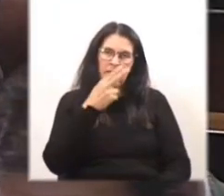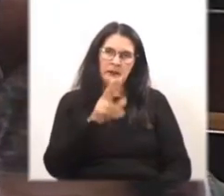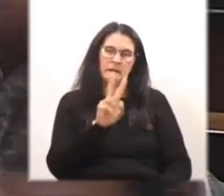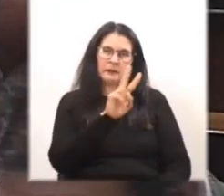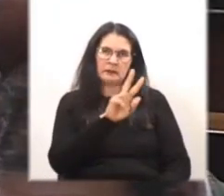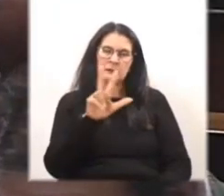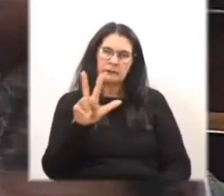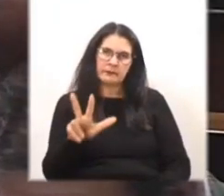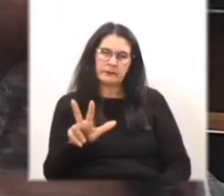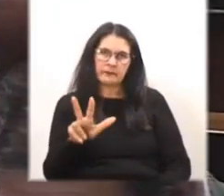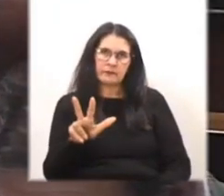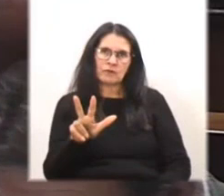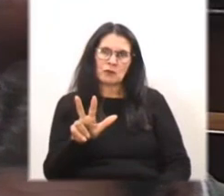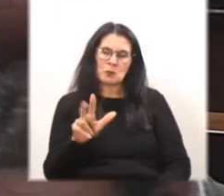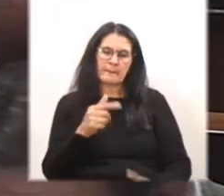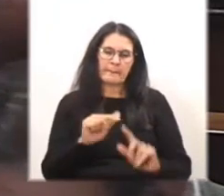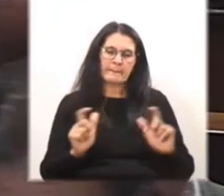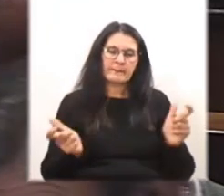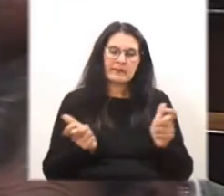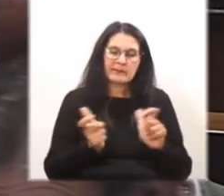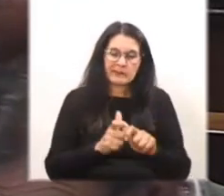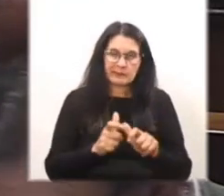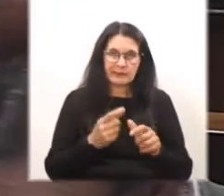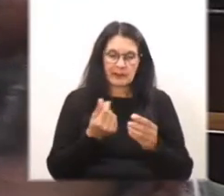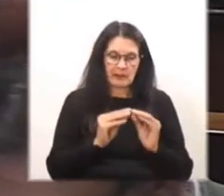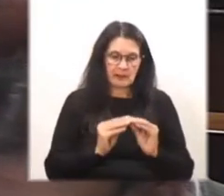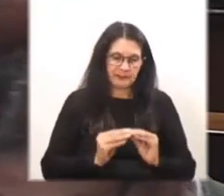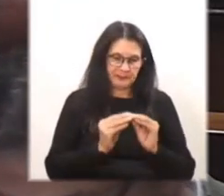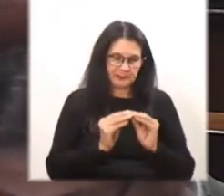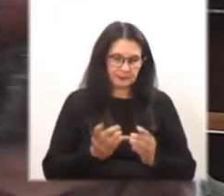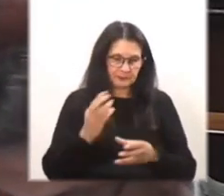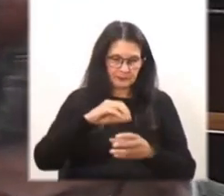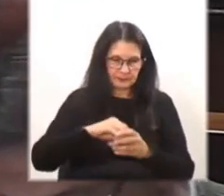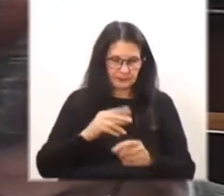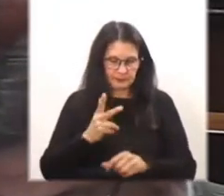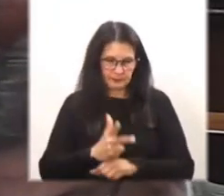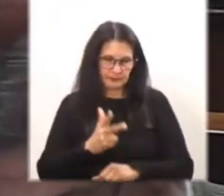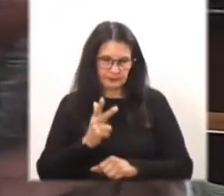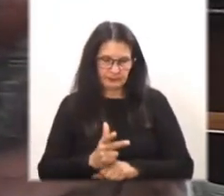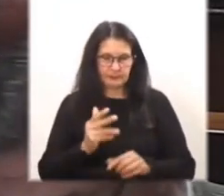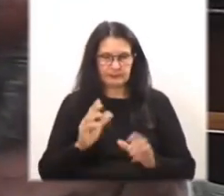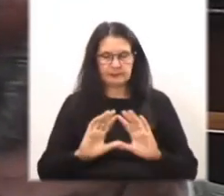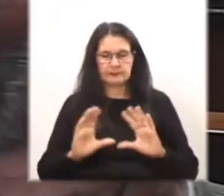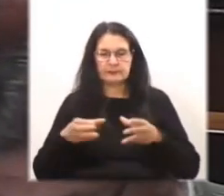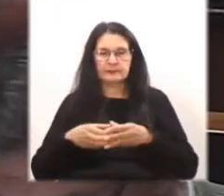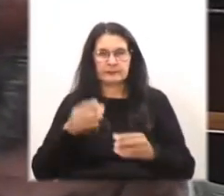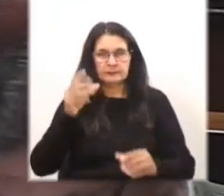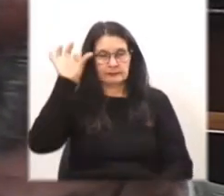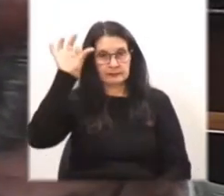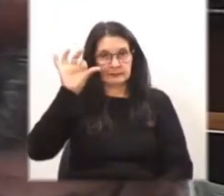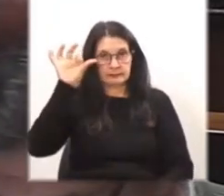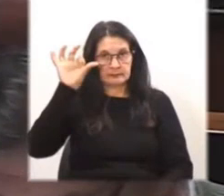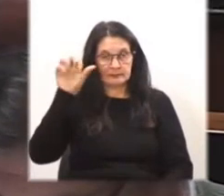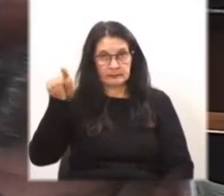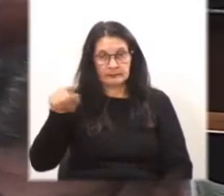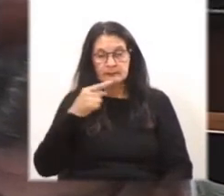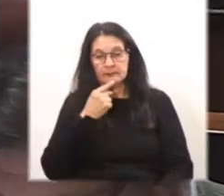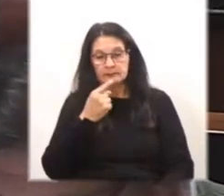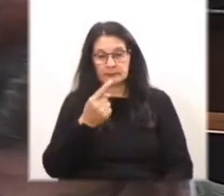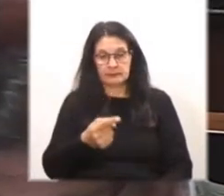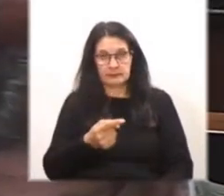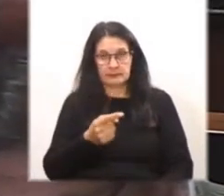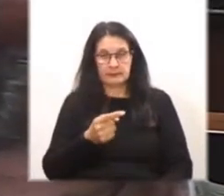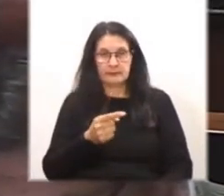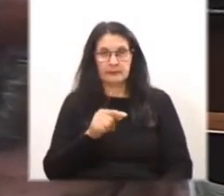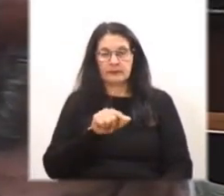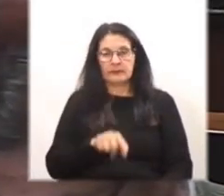23, en la Comisión de Presupuesto integrada con Hacienda de la Cámara de Senadores, decía